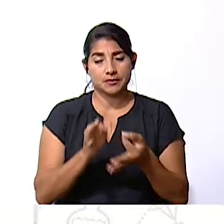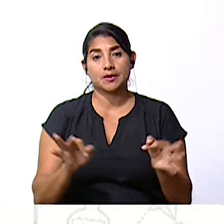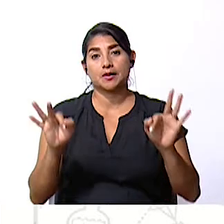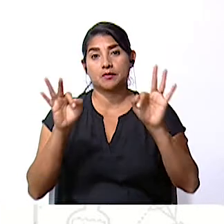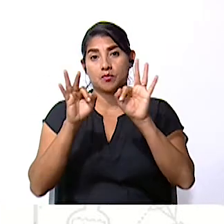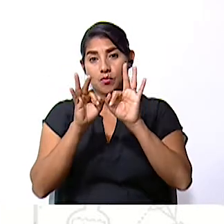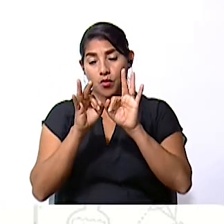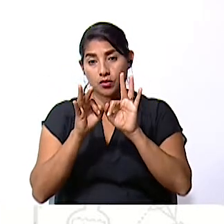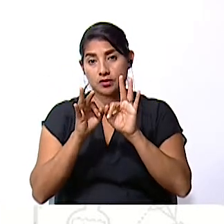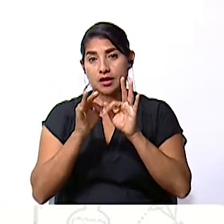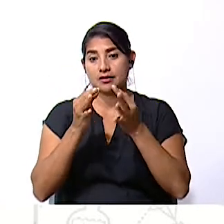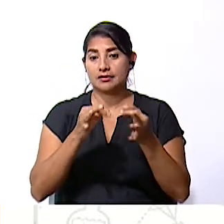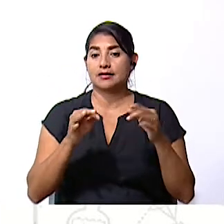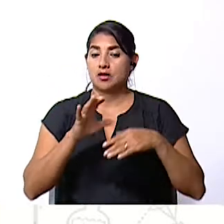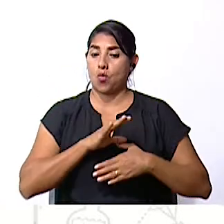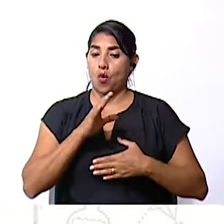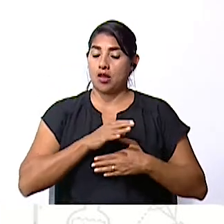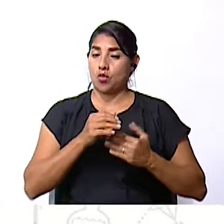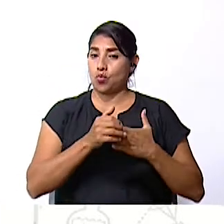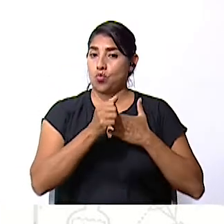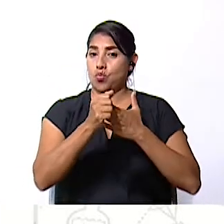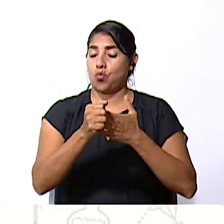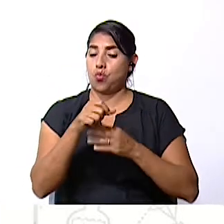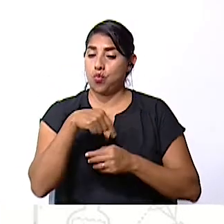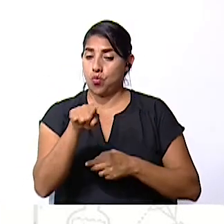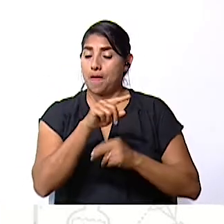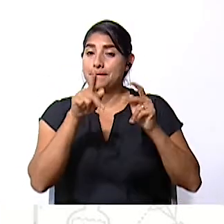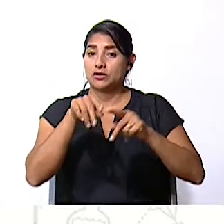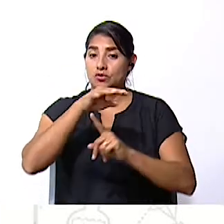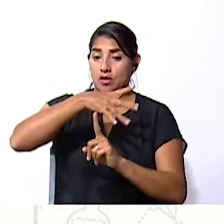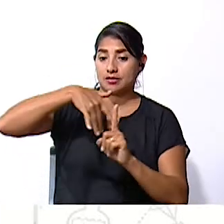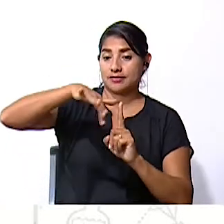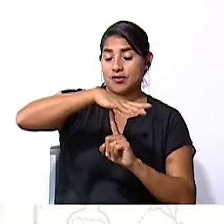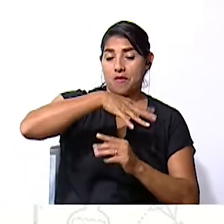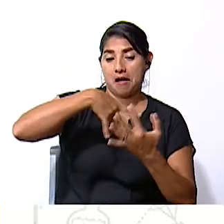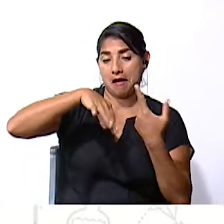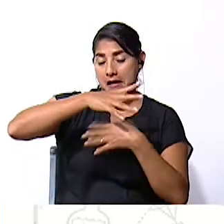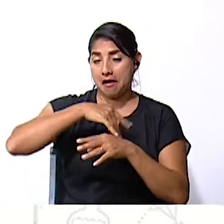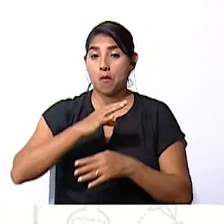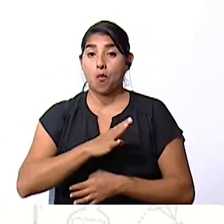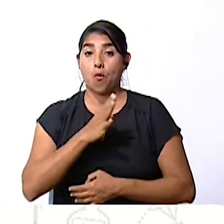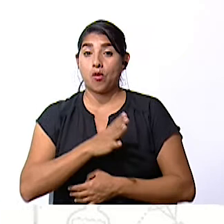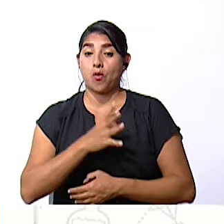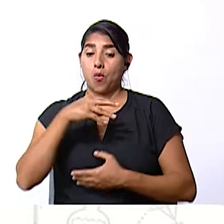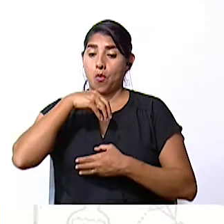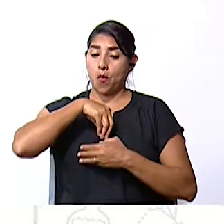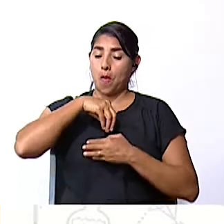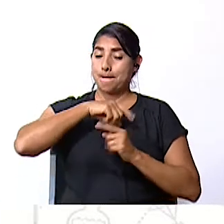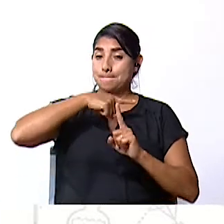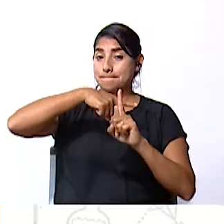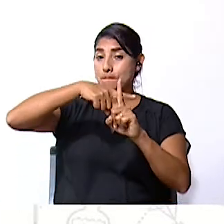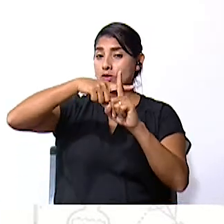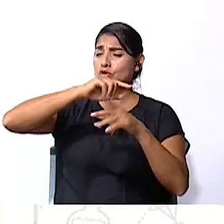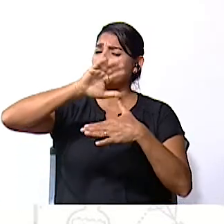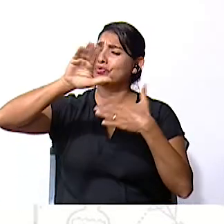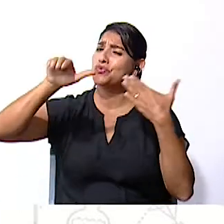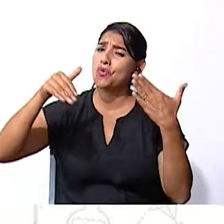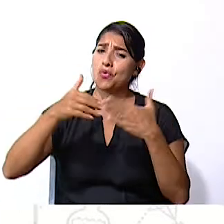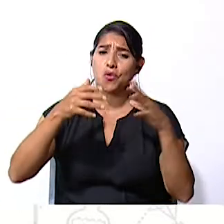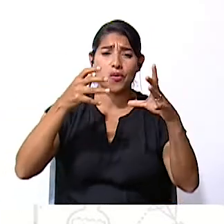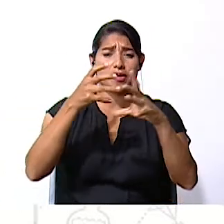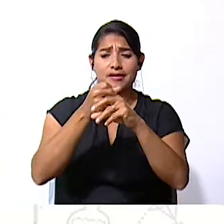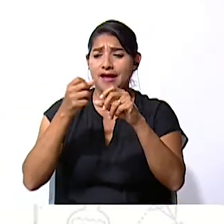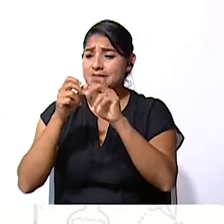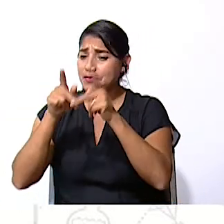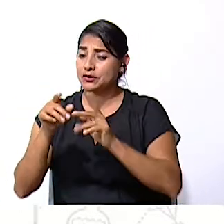importante destacar las cualidades en las personas que nos rodean. Las cualidades positivas, todo lo que hace a las